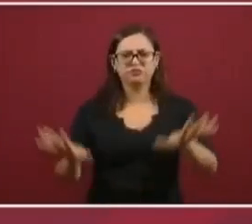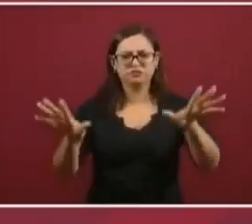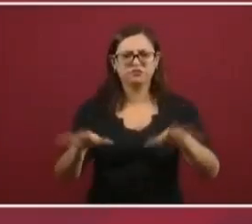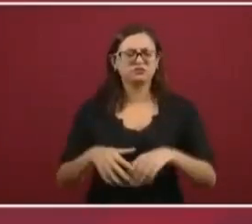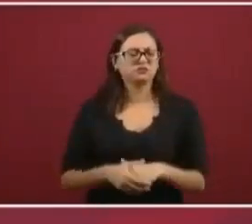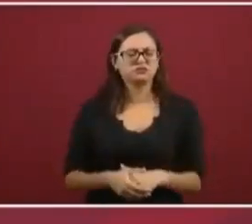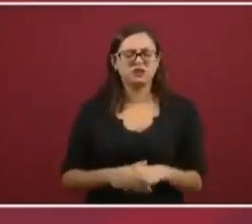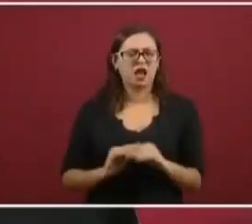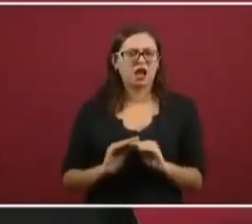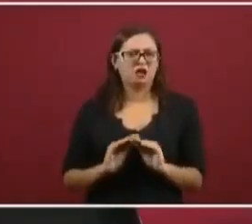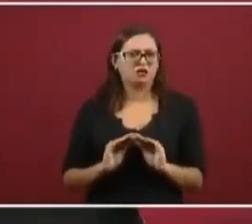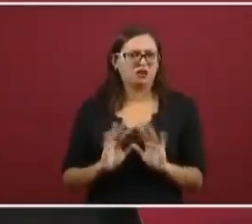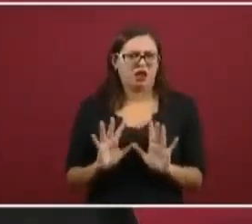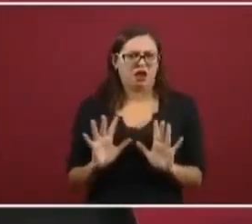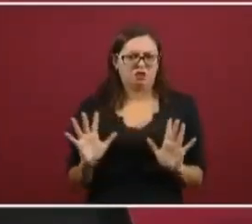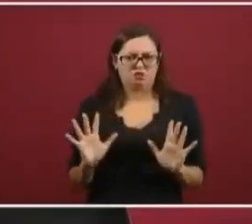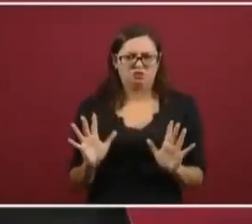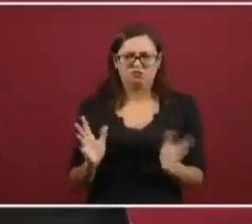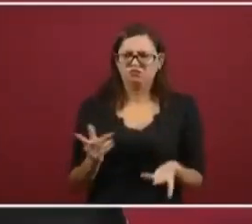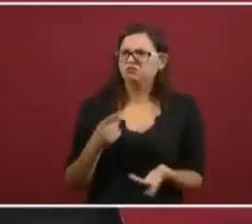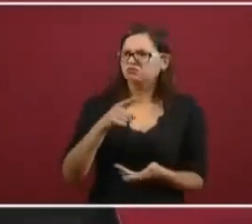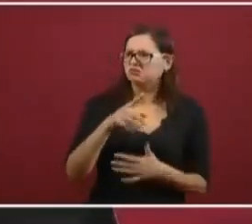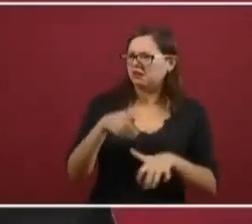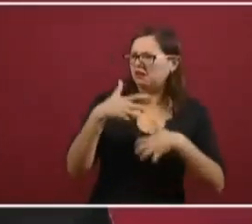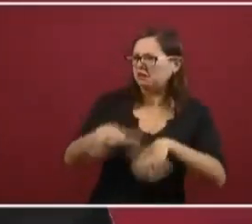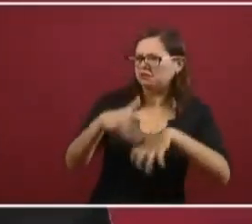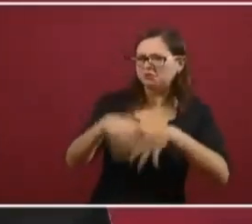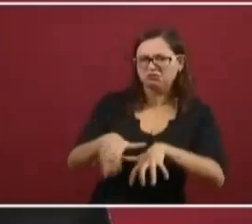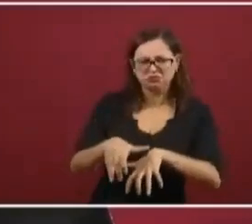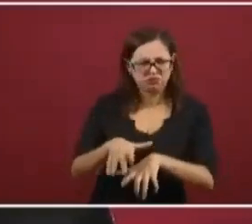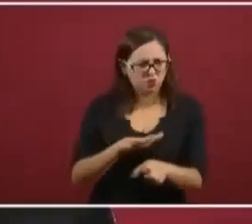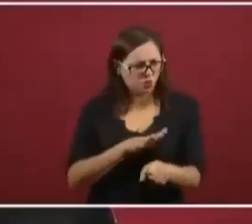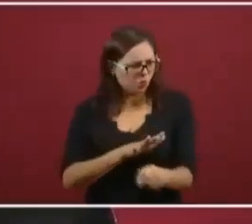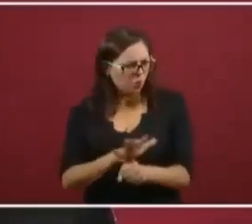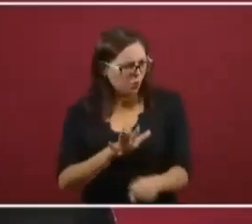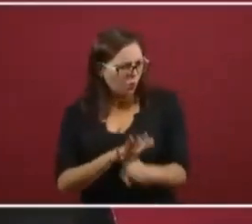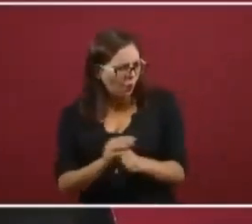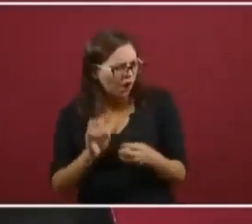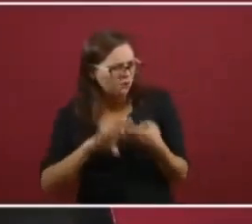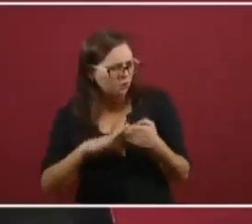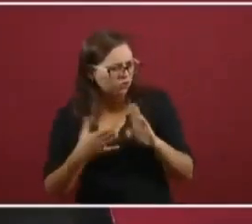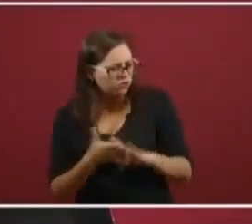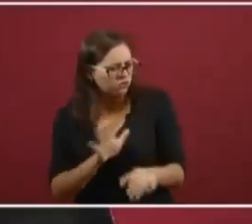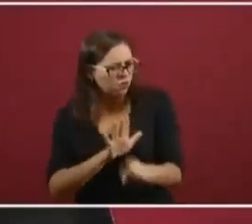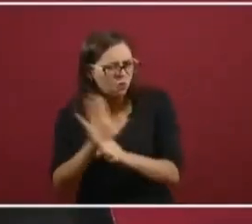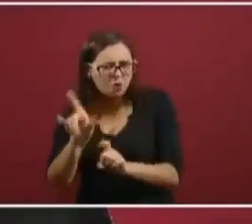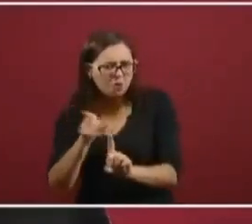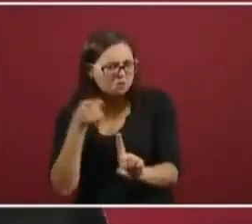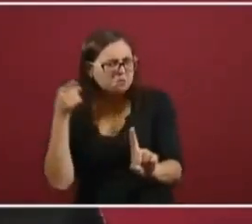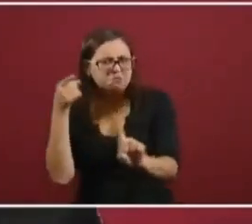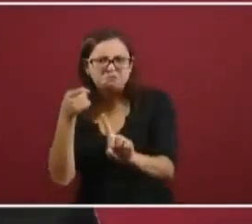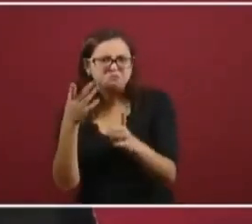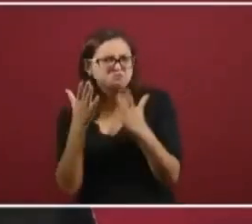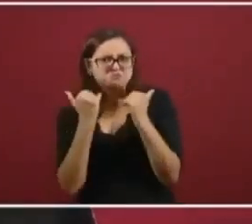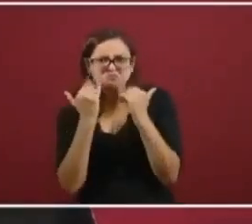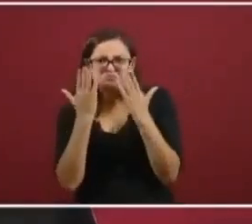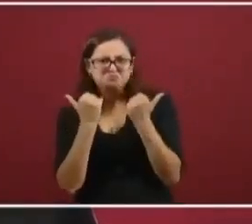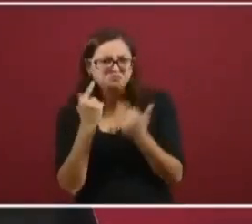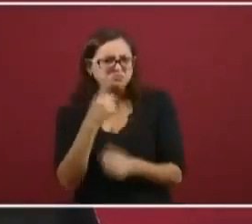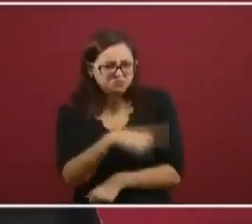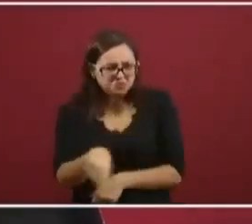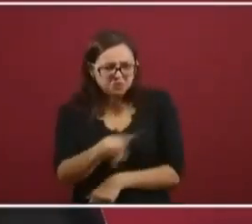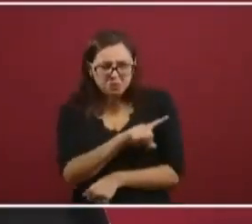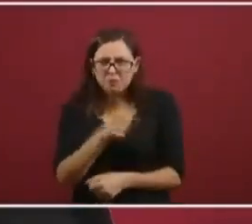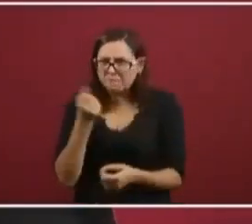que no tiene razón de ser no tiene fundamento no es una causa